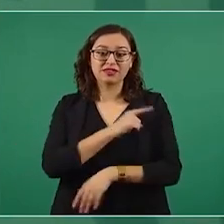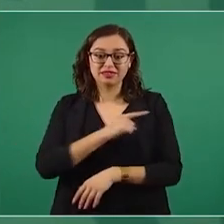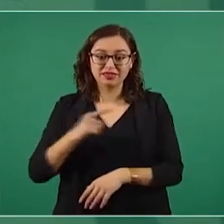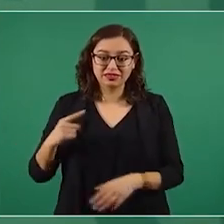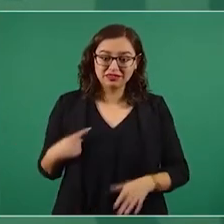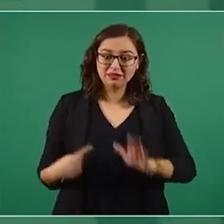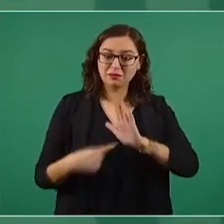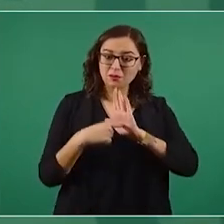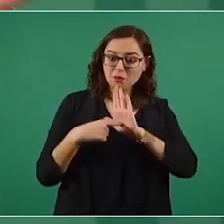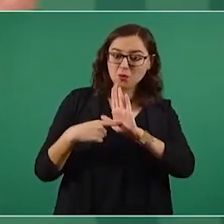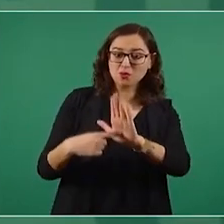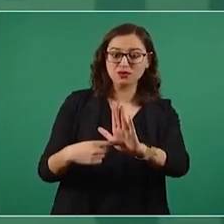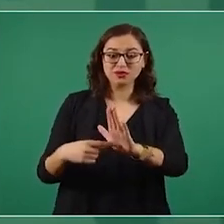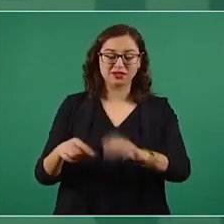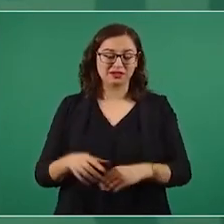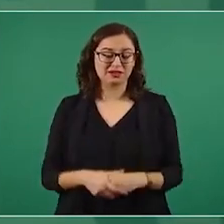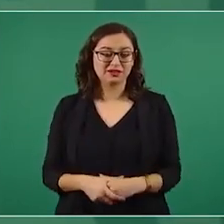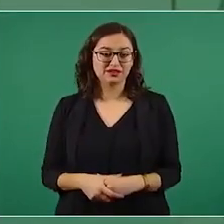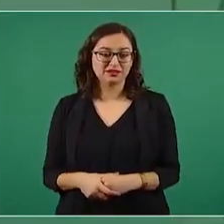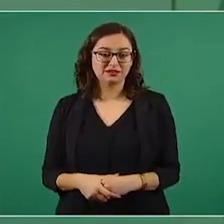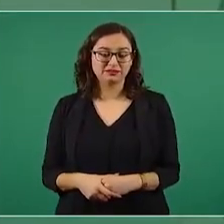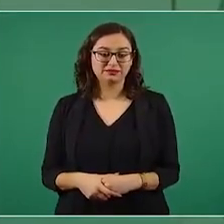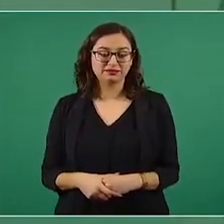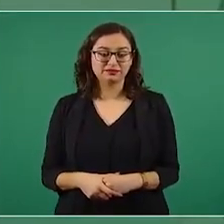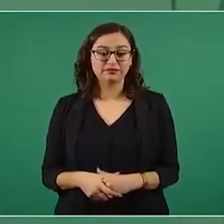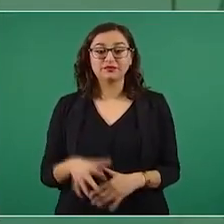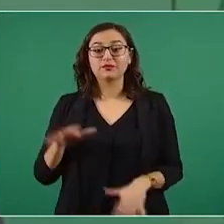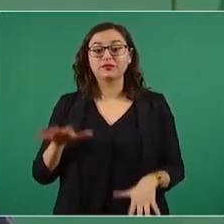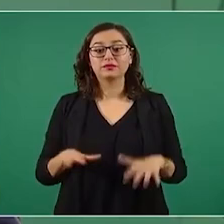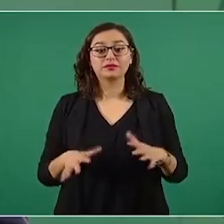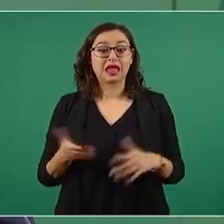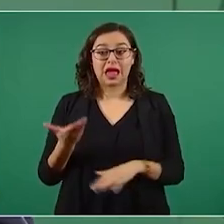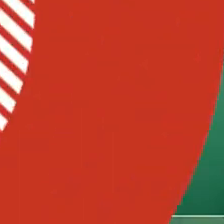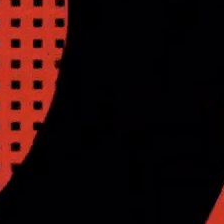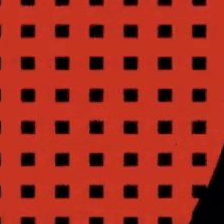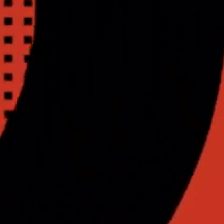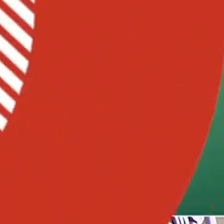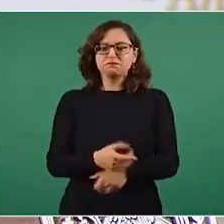Hasta cuando llego al gobierno,